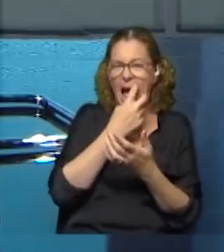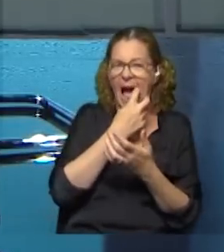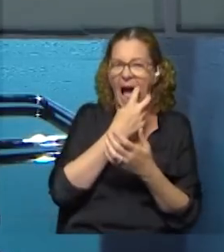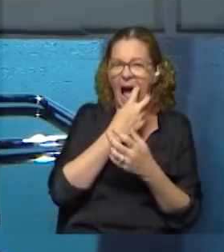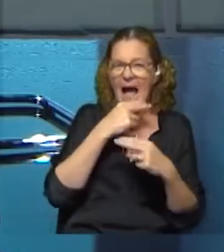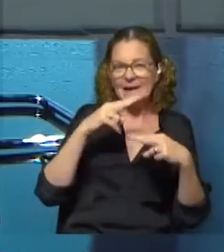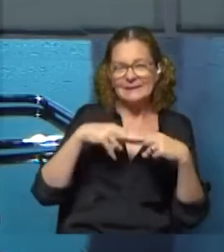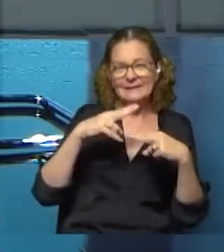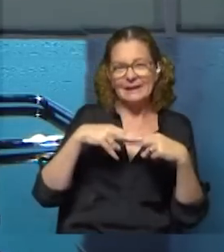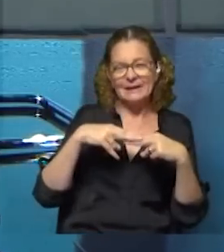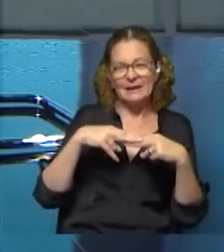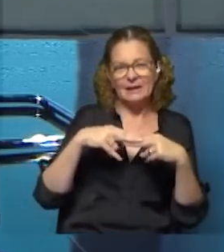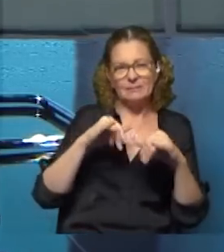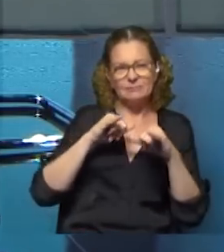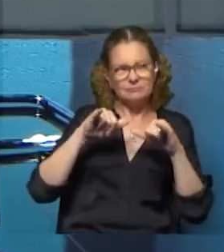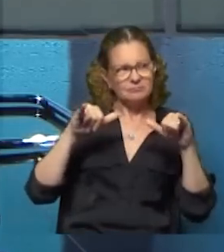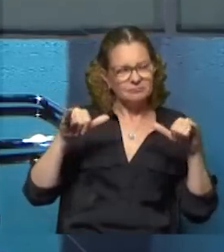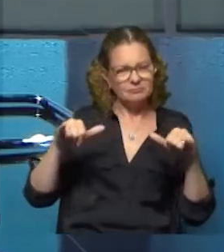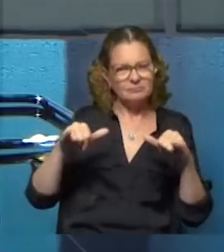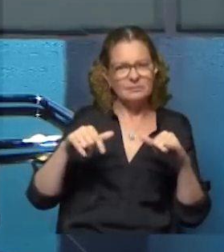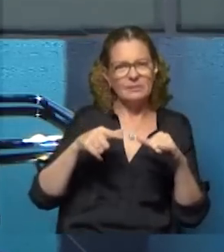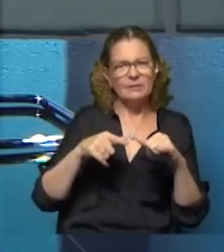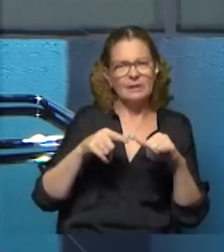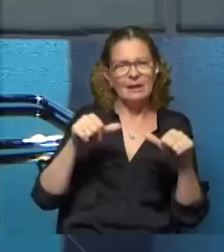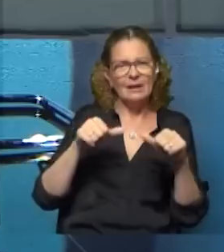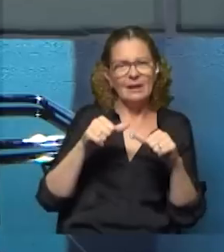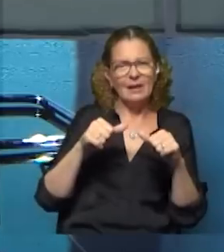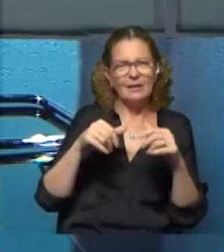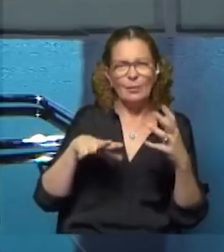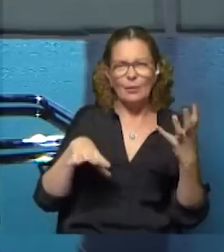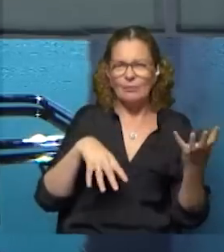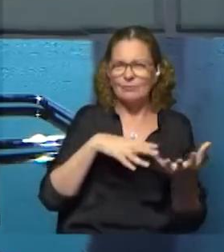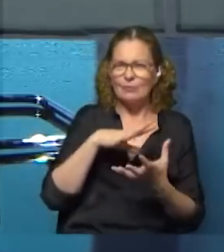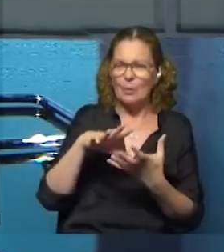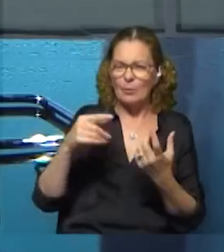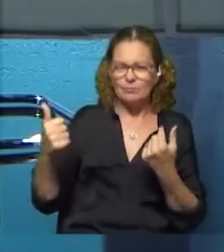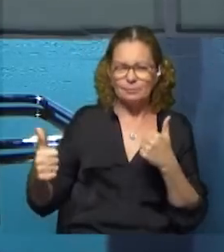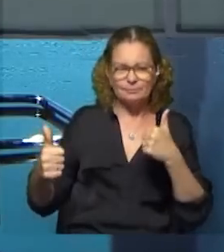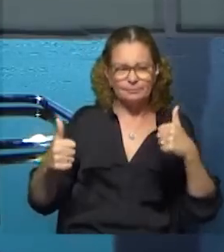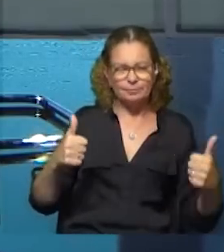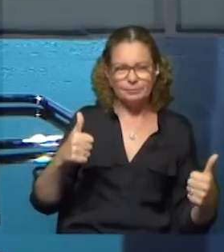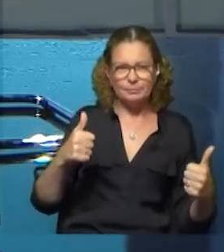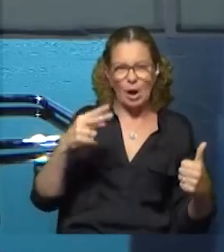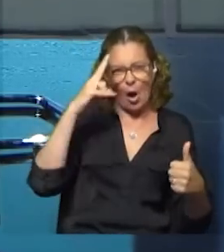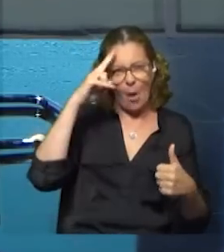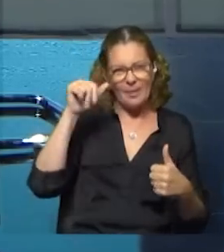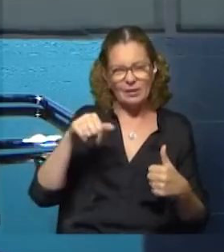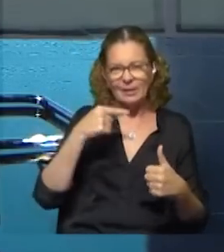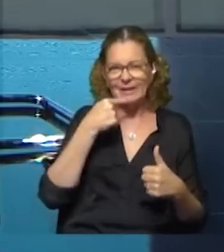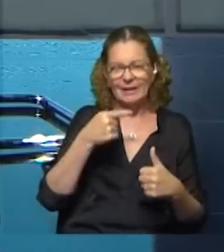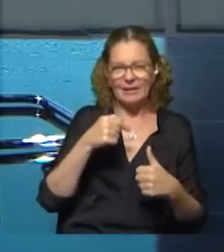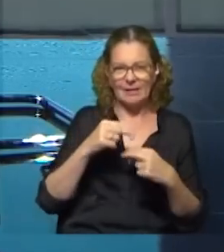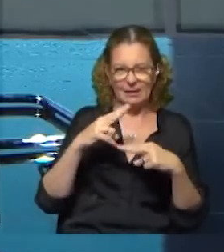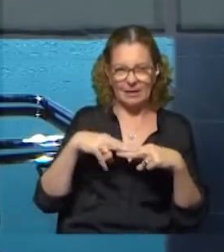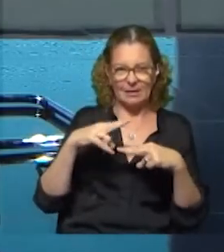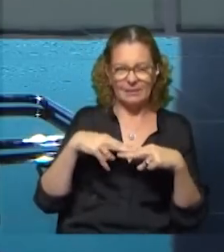causa en las propias redes este que genera genera una una Tribuna y una polarización no en torno a las opiniones que se divierten también por